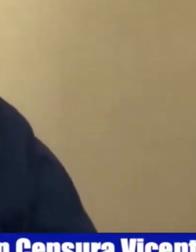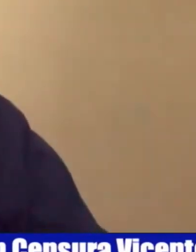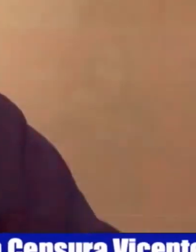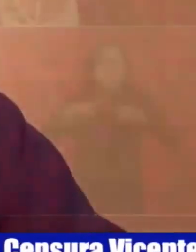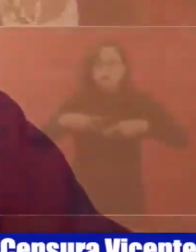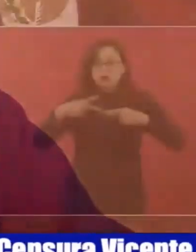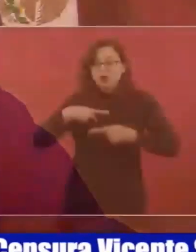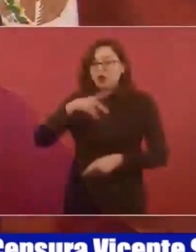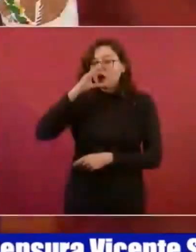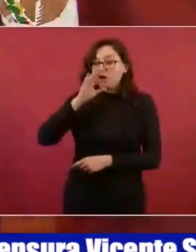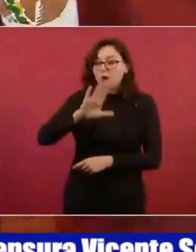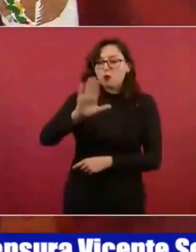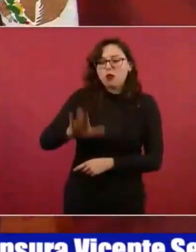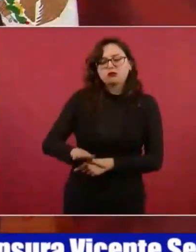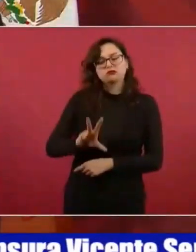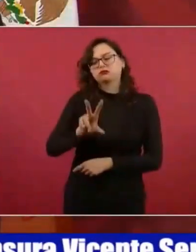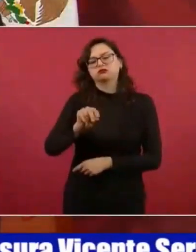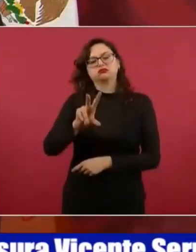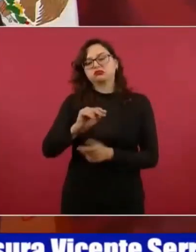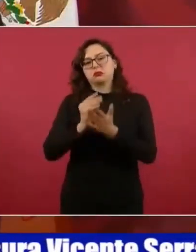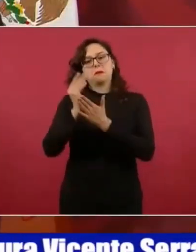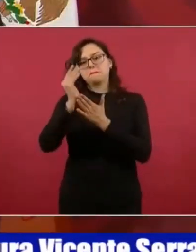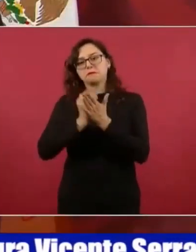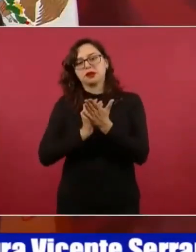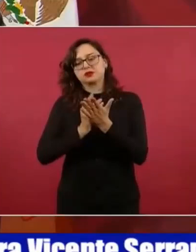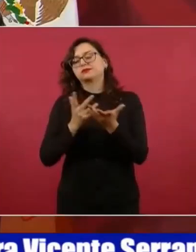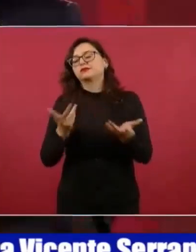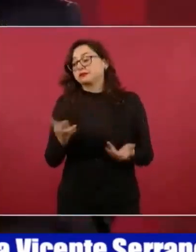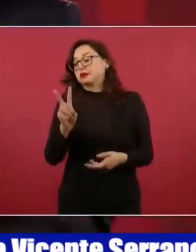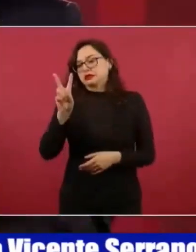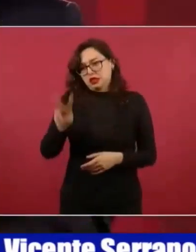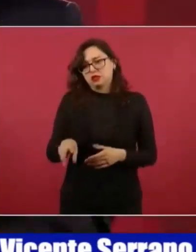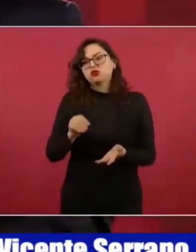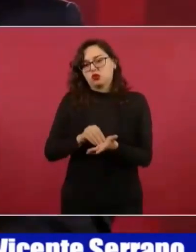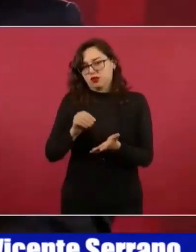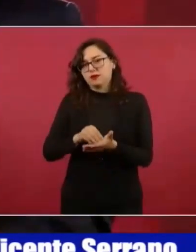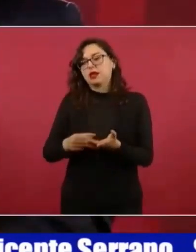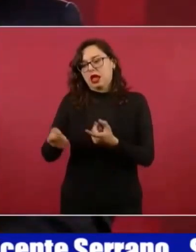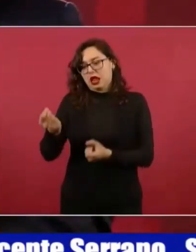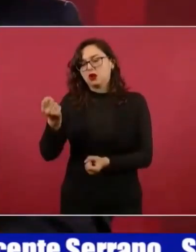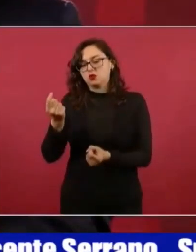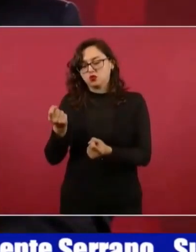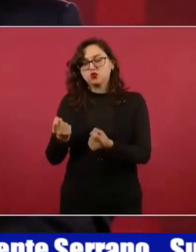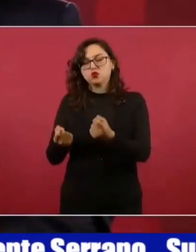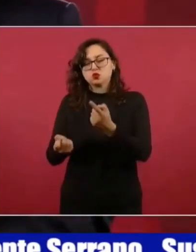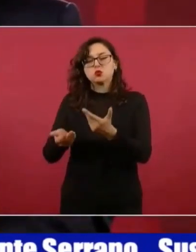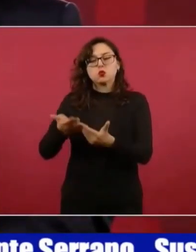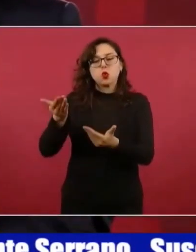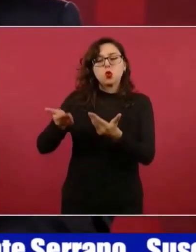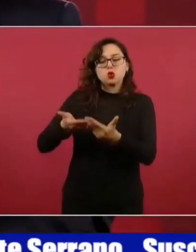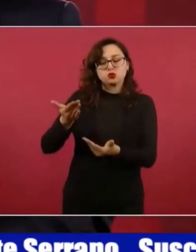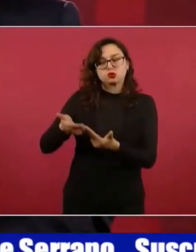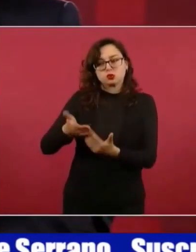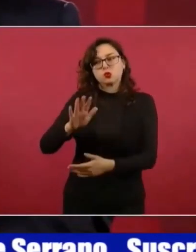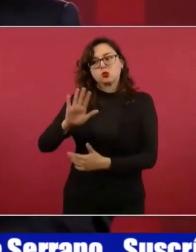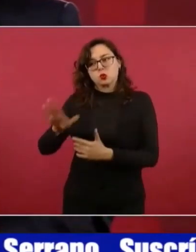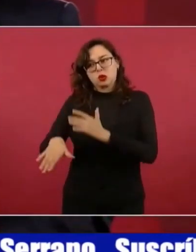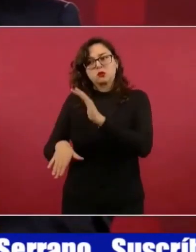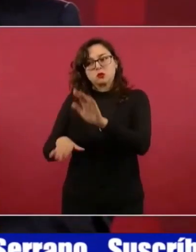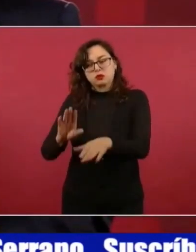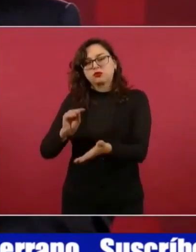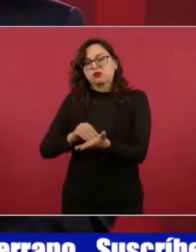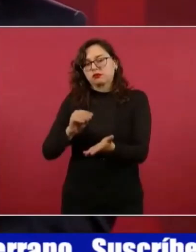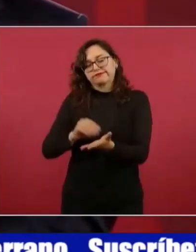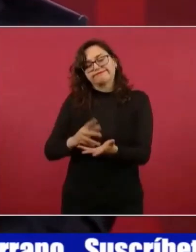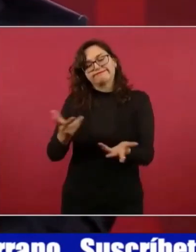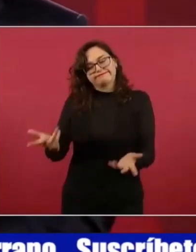parte, Ricardo, ya después escucho tu opinión para cerrar este tema porque quiero preguntarte de otros personajes,